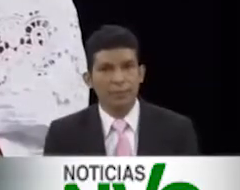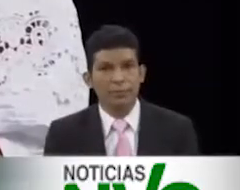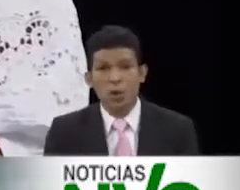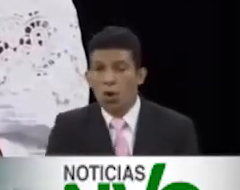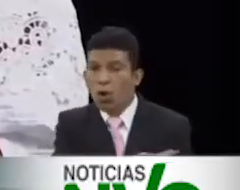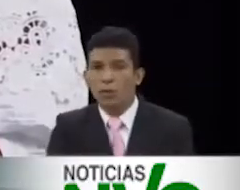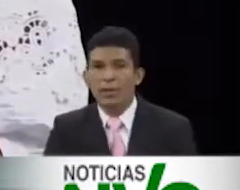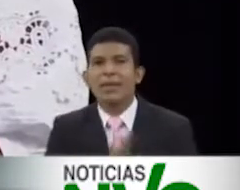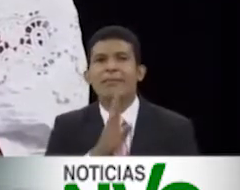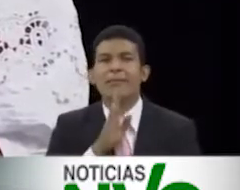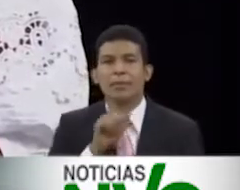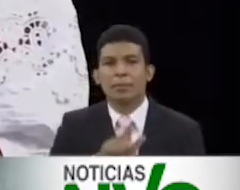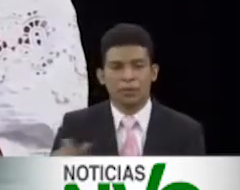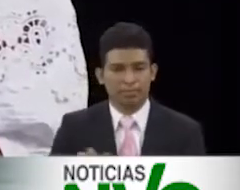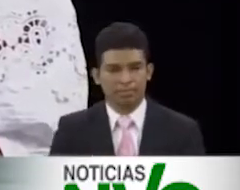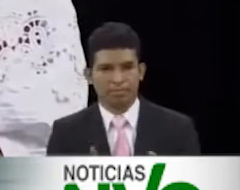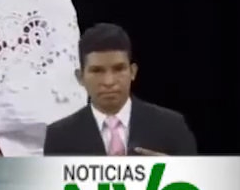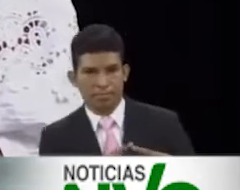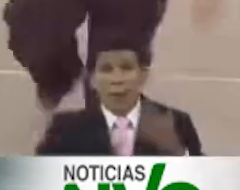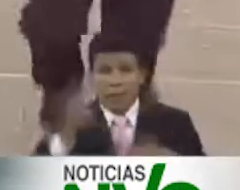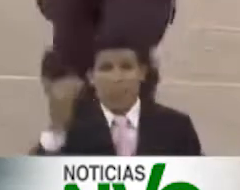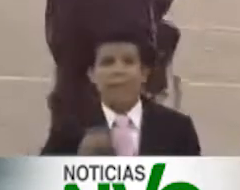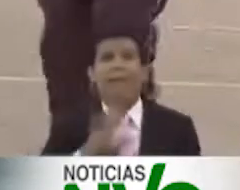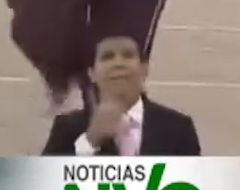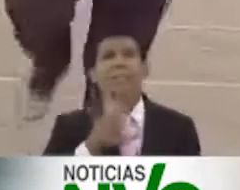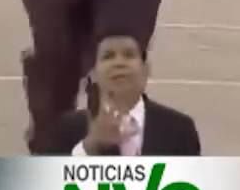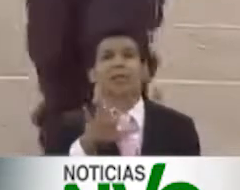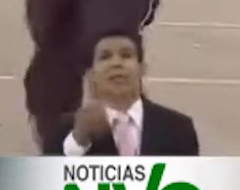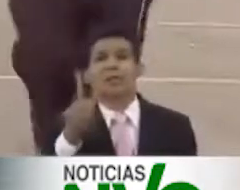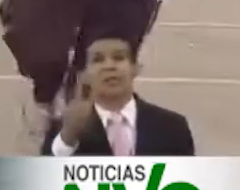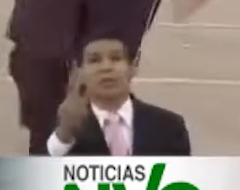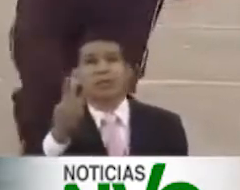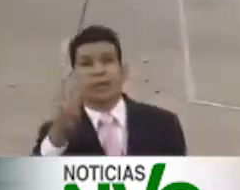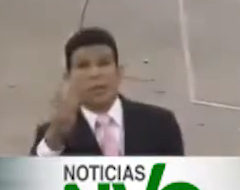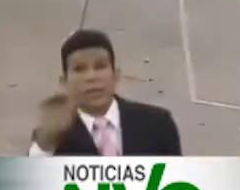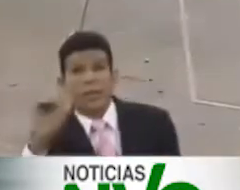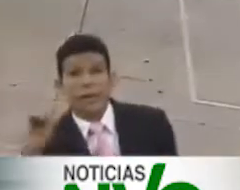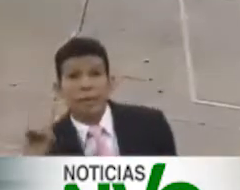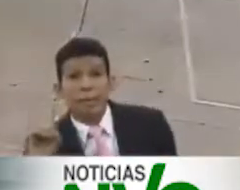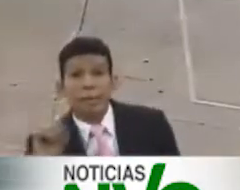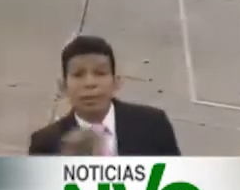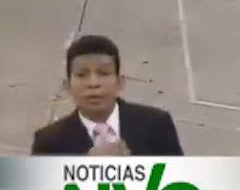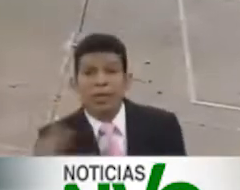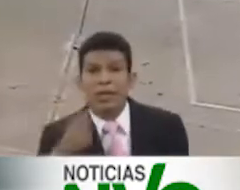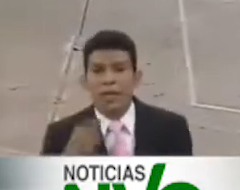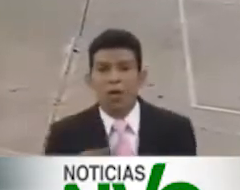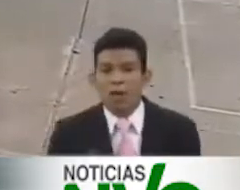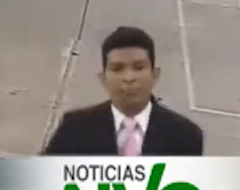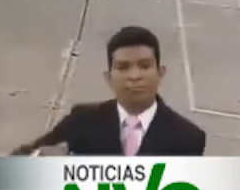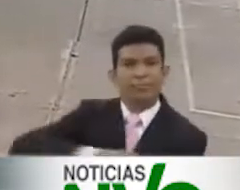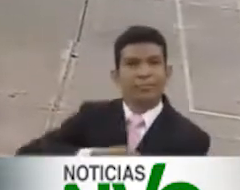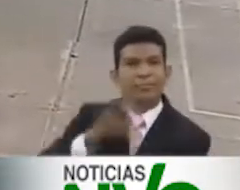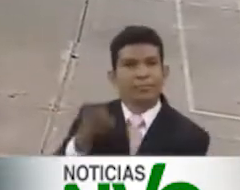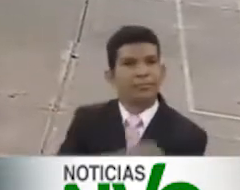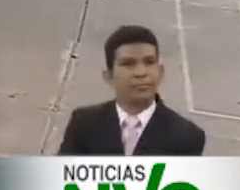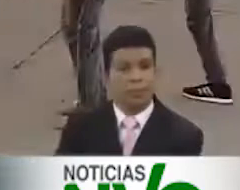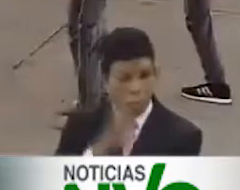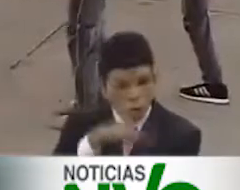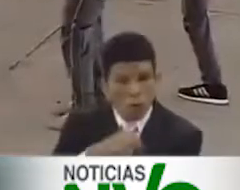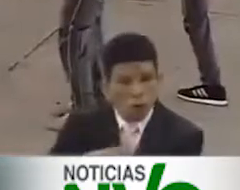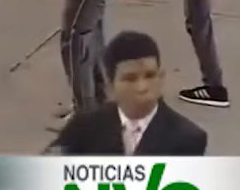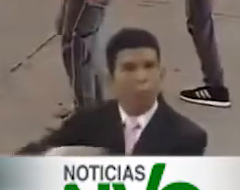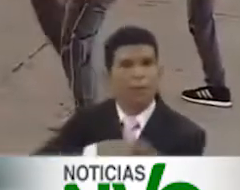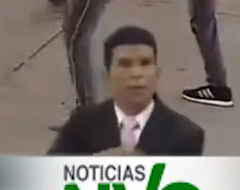deberá estar conformado por alcaldes, secretarios de educación, por los rectores, debe estar conformado por el coordinador del GAGEN y por el